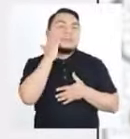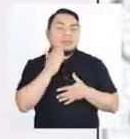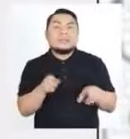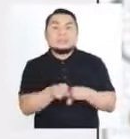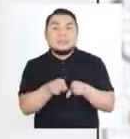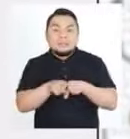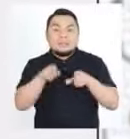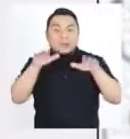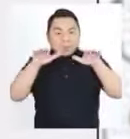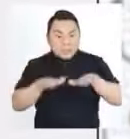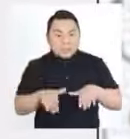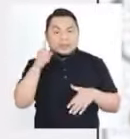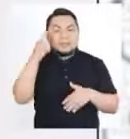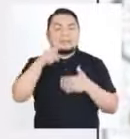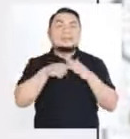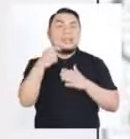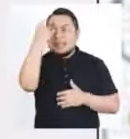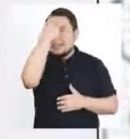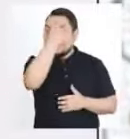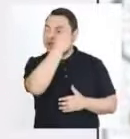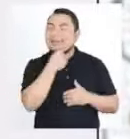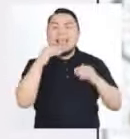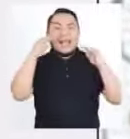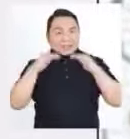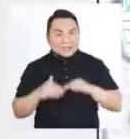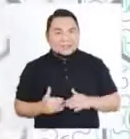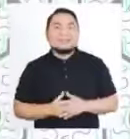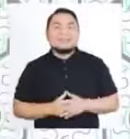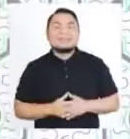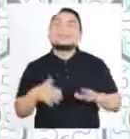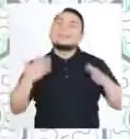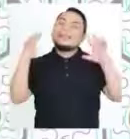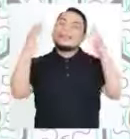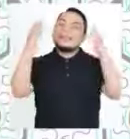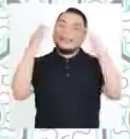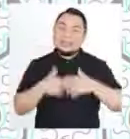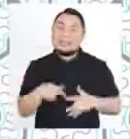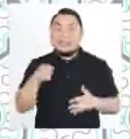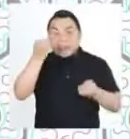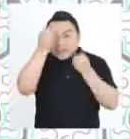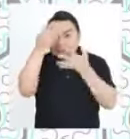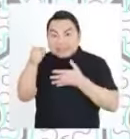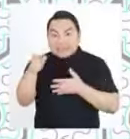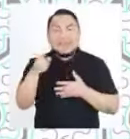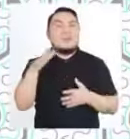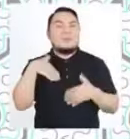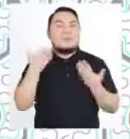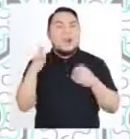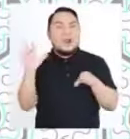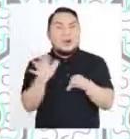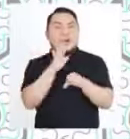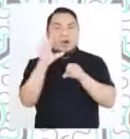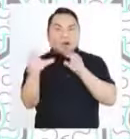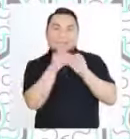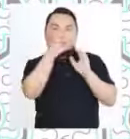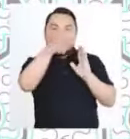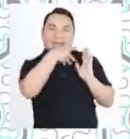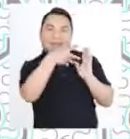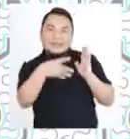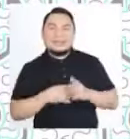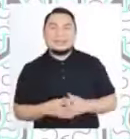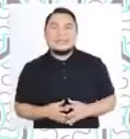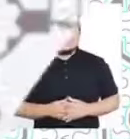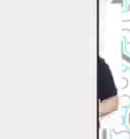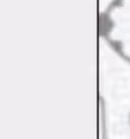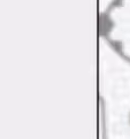la piel. También reduce el acné. ¡Yay! Con esta información ya podemos completar